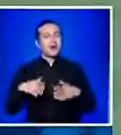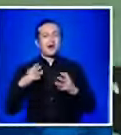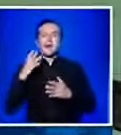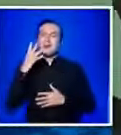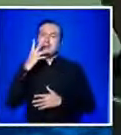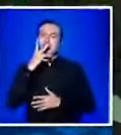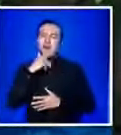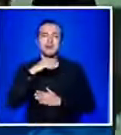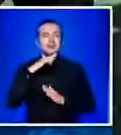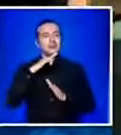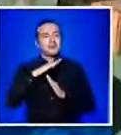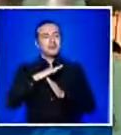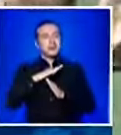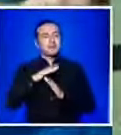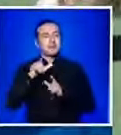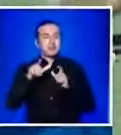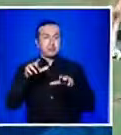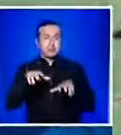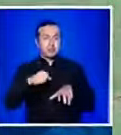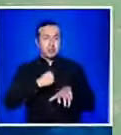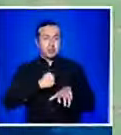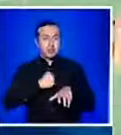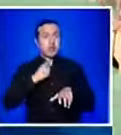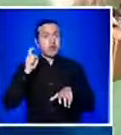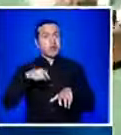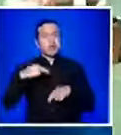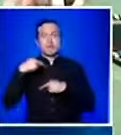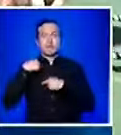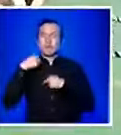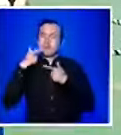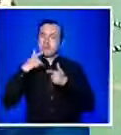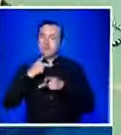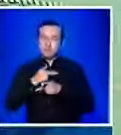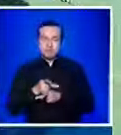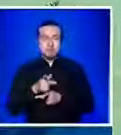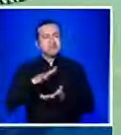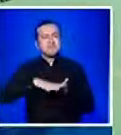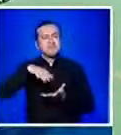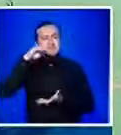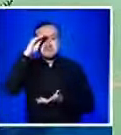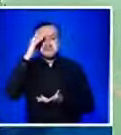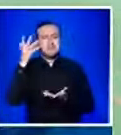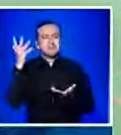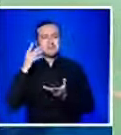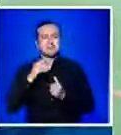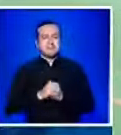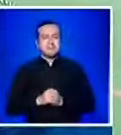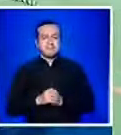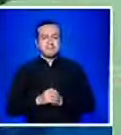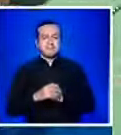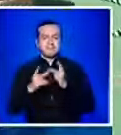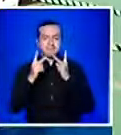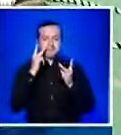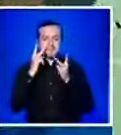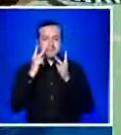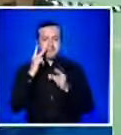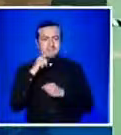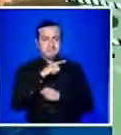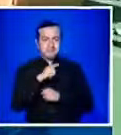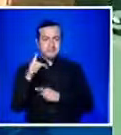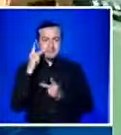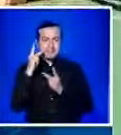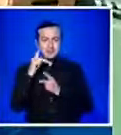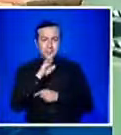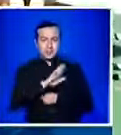tenencia responsable también de las mascotas. ¿Qué es lo que van a aprender aquí? Ustedes están viendo parte de lo que van a aprender